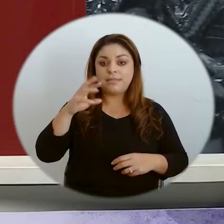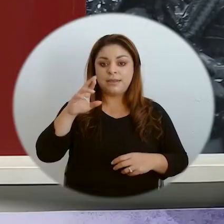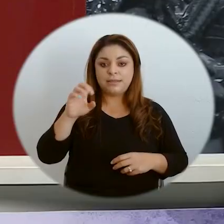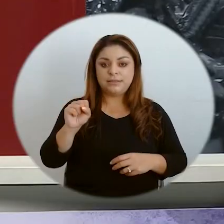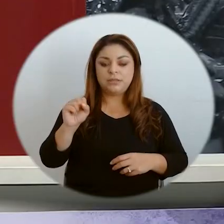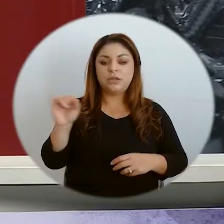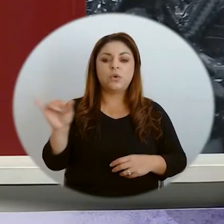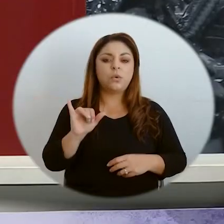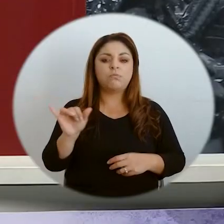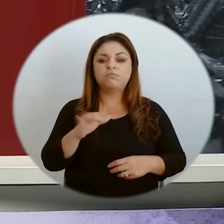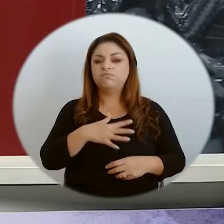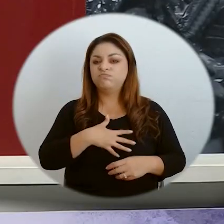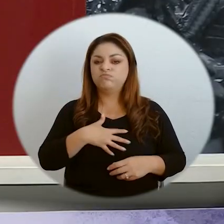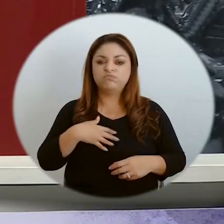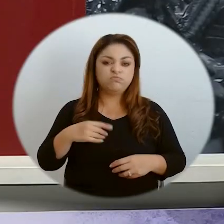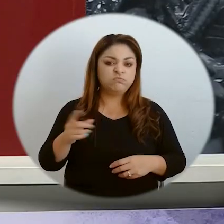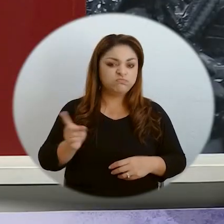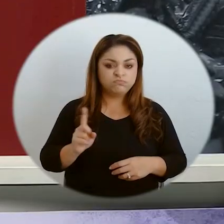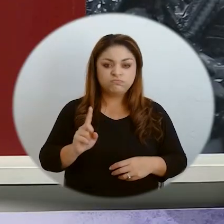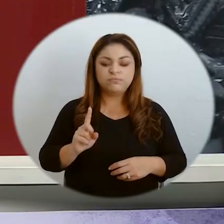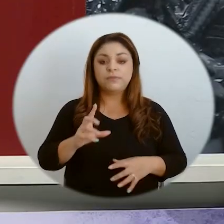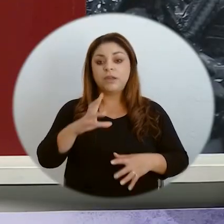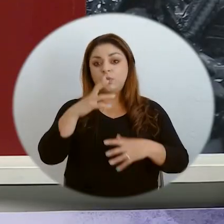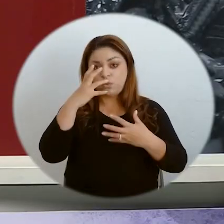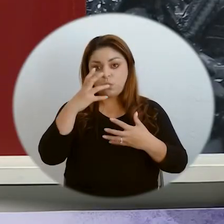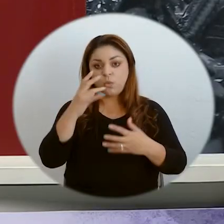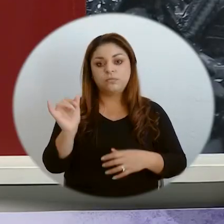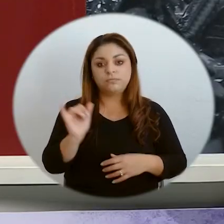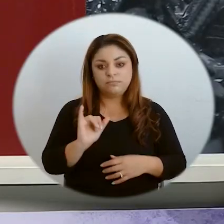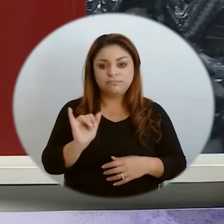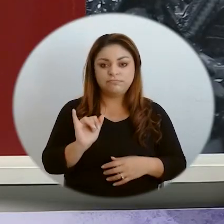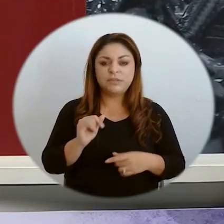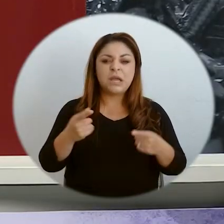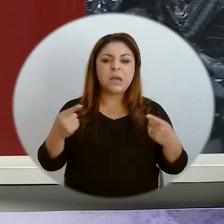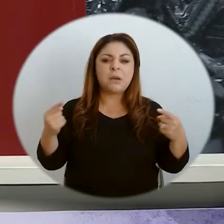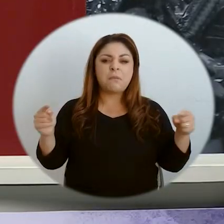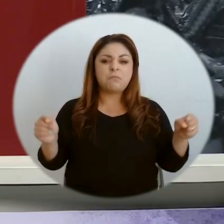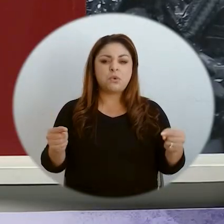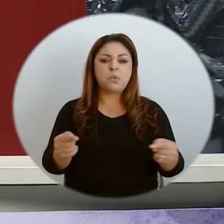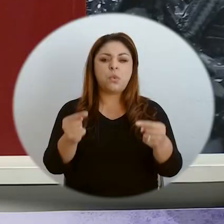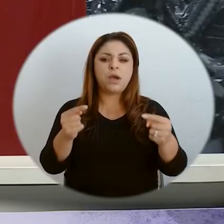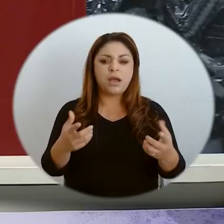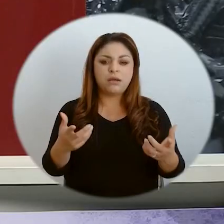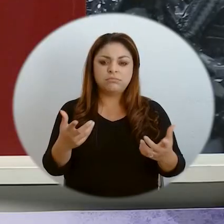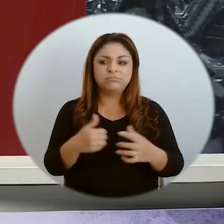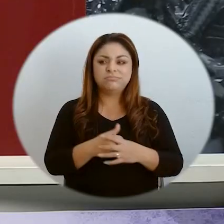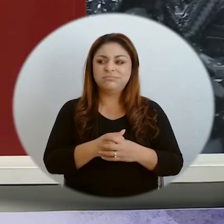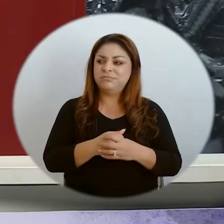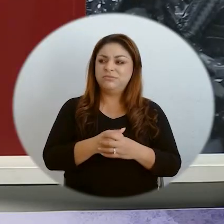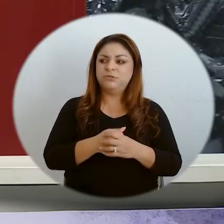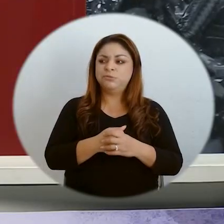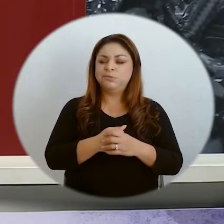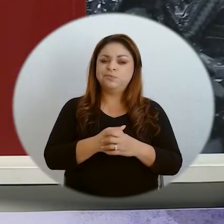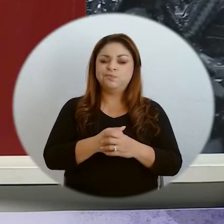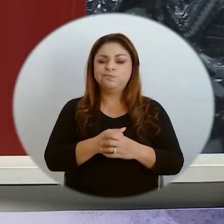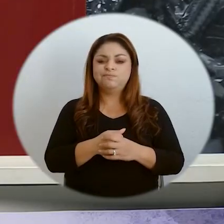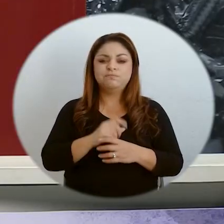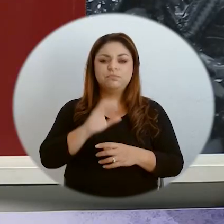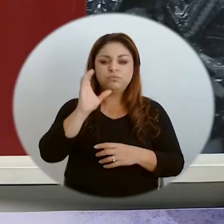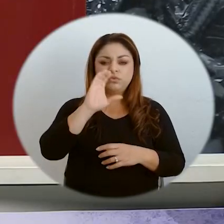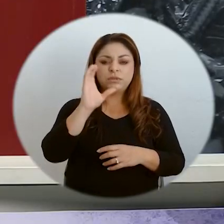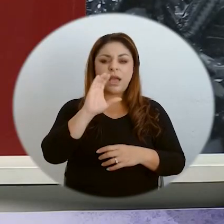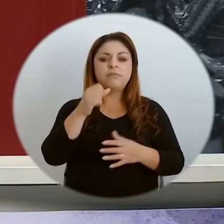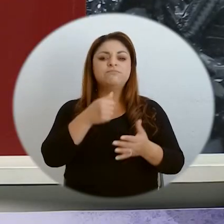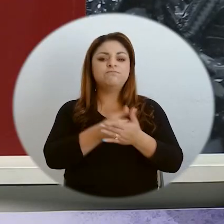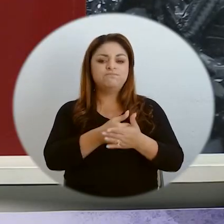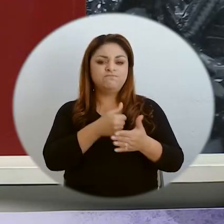este desencanto, de este quizás enojo también podríamos decir, que provoca una suerte como de buscar